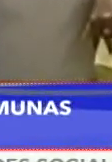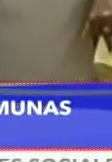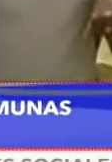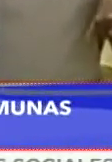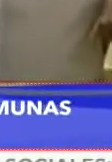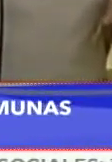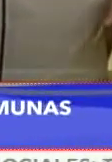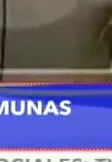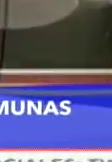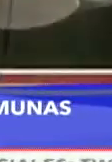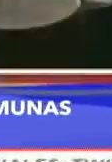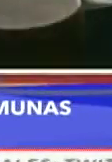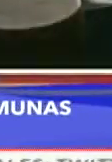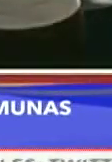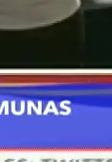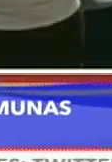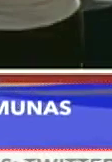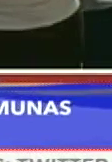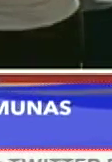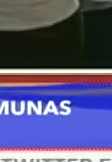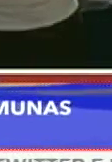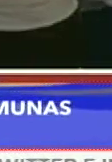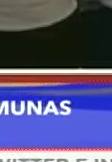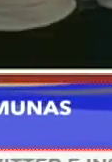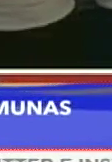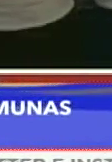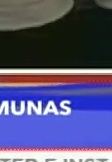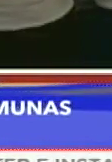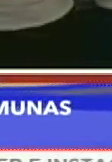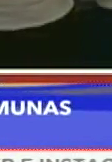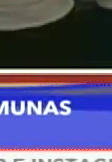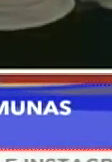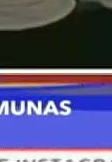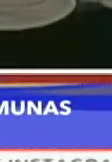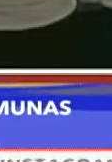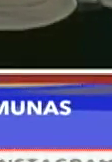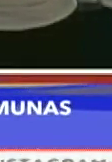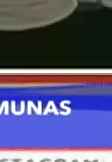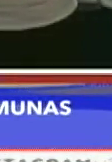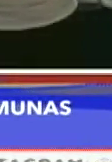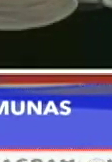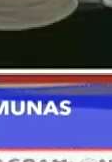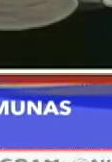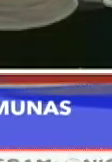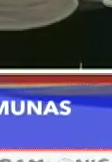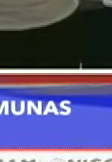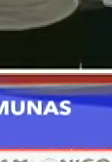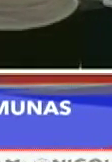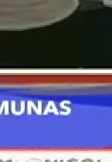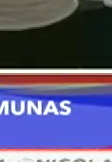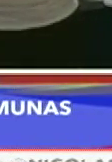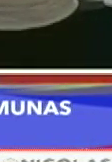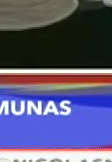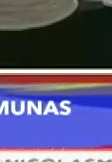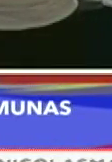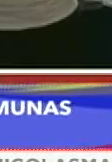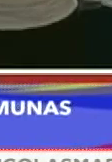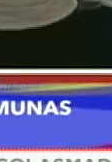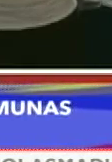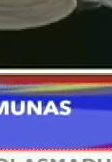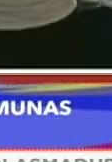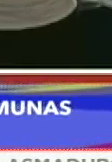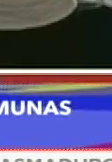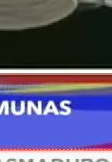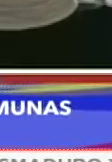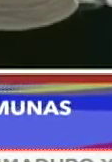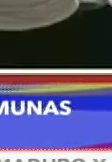timón que dijo nuestro comandante Chávez por allá en el año 2012, hoy en día estamos contentos de que ha pasado todo este tiempo y